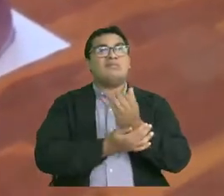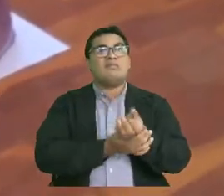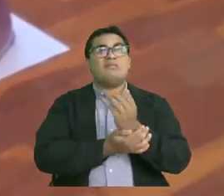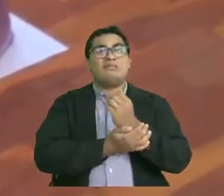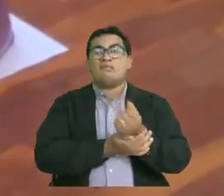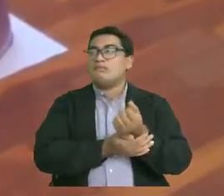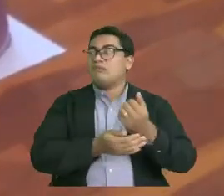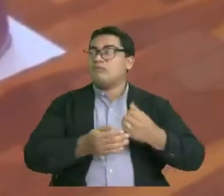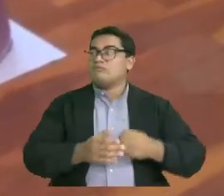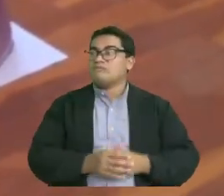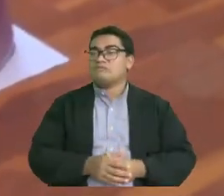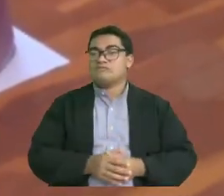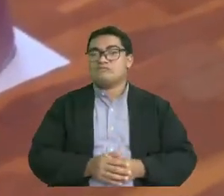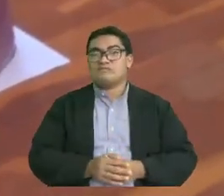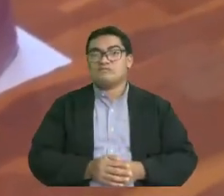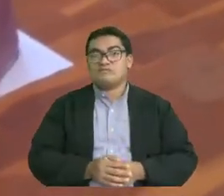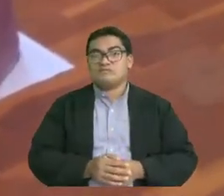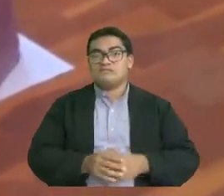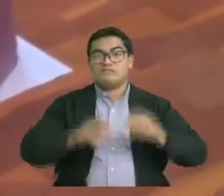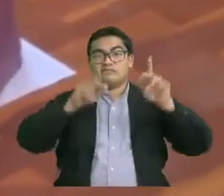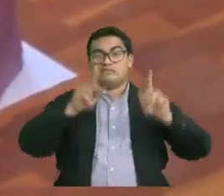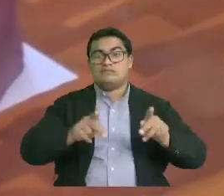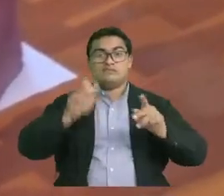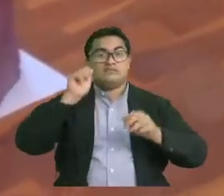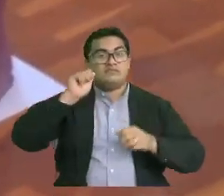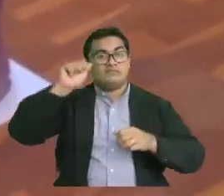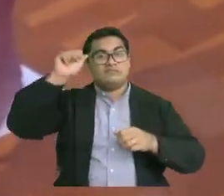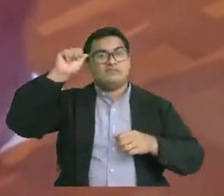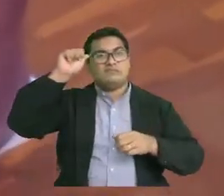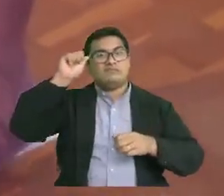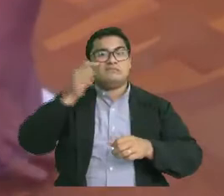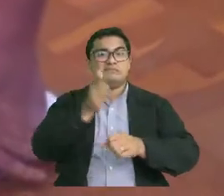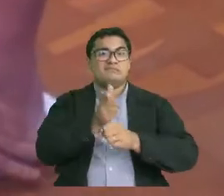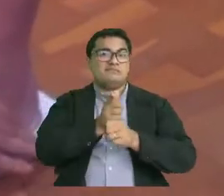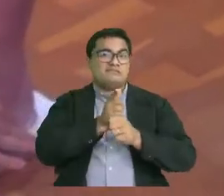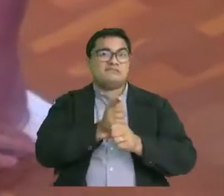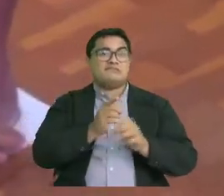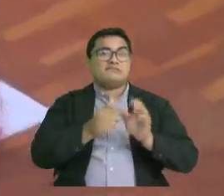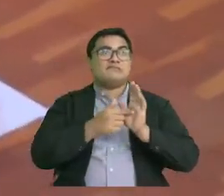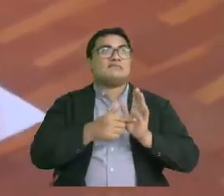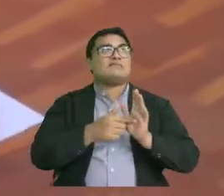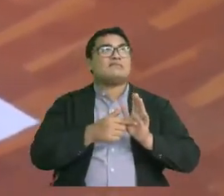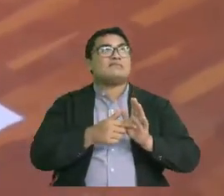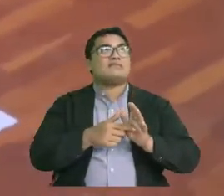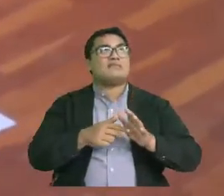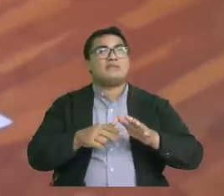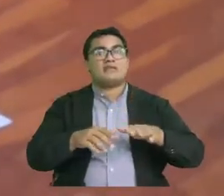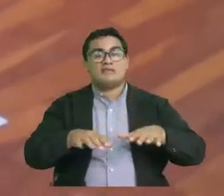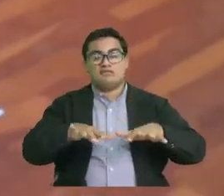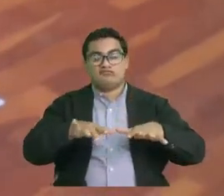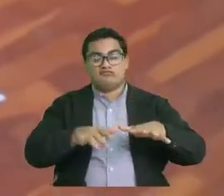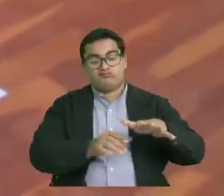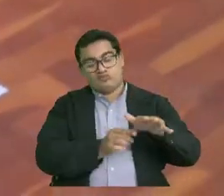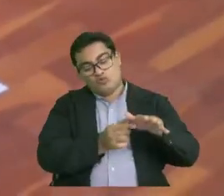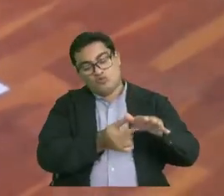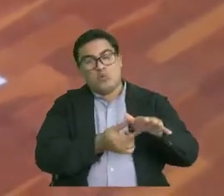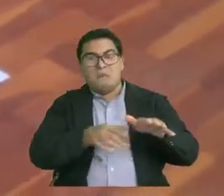Pronación, sí. Es una persona adulta que miramos sí. ahí en pantalla. No se le mira tan plano, porque se le mira